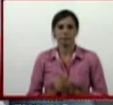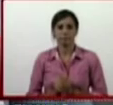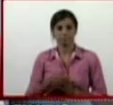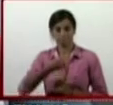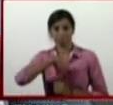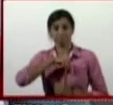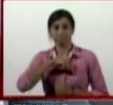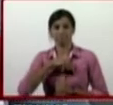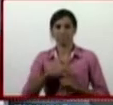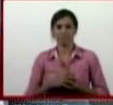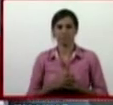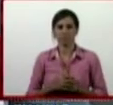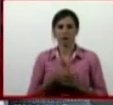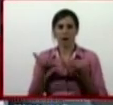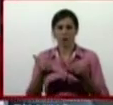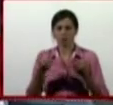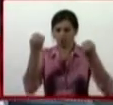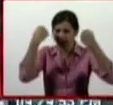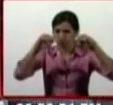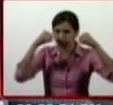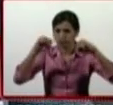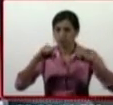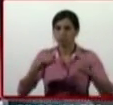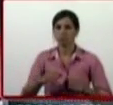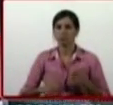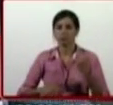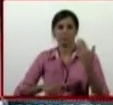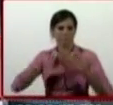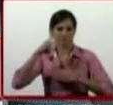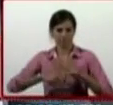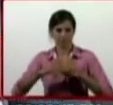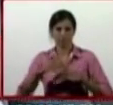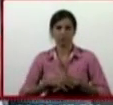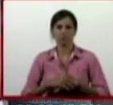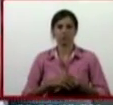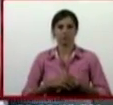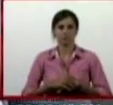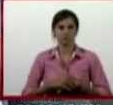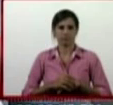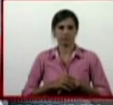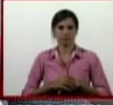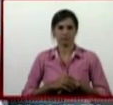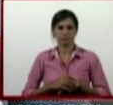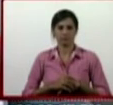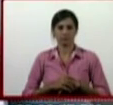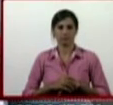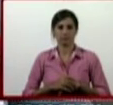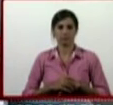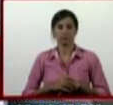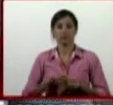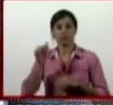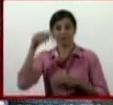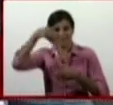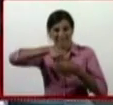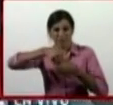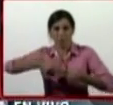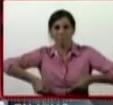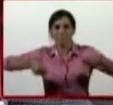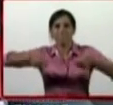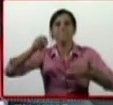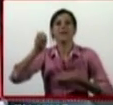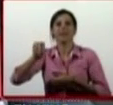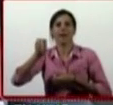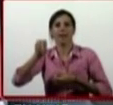Nosotros estamos ensayando un piloto de un nuevo plan a nivel de Mercal. Y esto va a ser